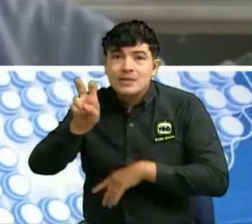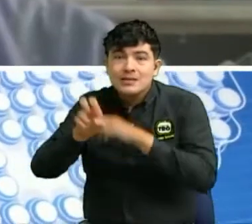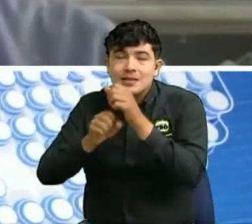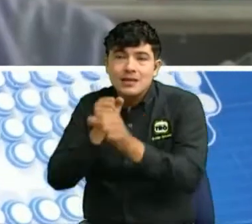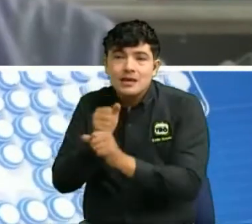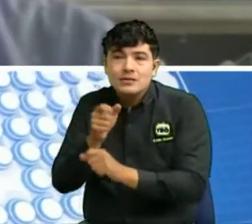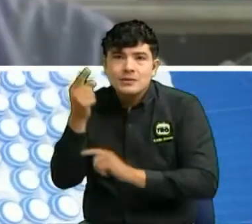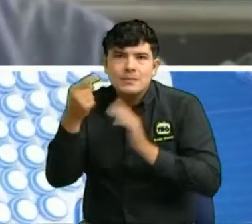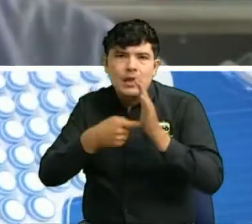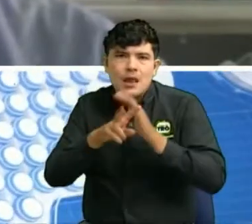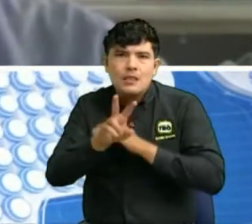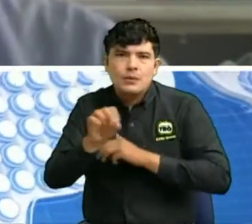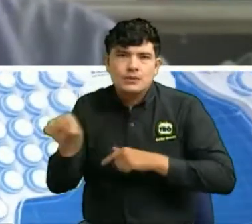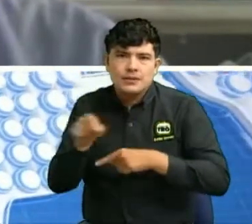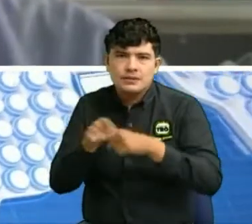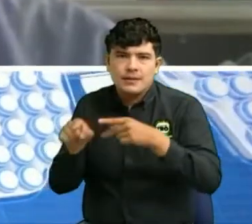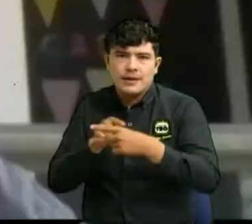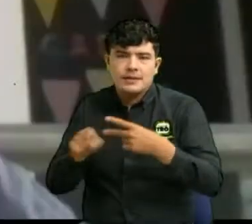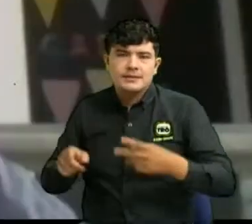semanas.